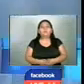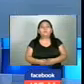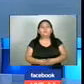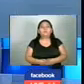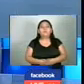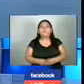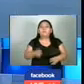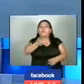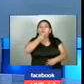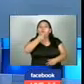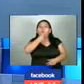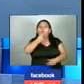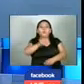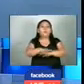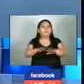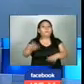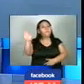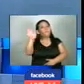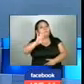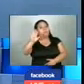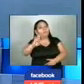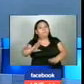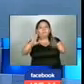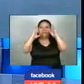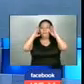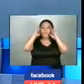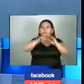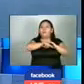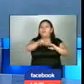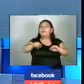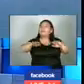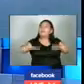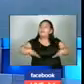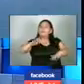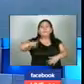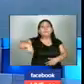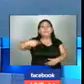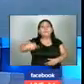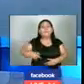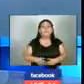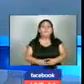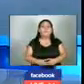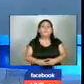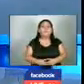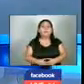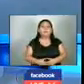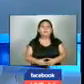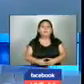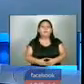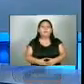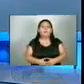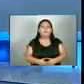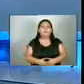Con esta información nosotros nos despedimos. Gracias por habernos acompañado. Hasta mañana. ¡Gracias!